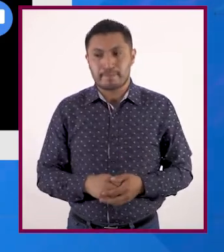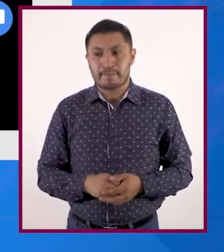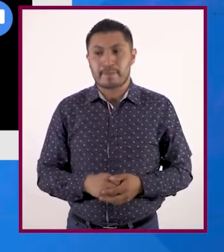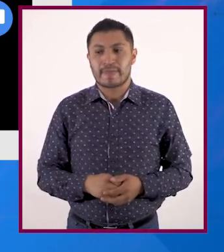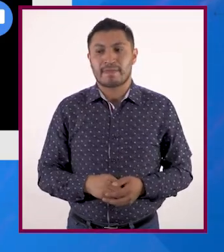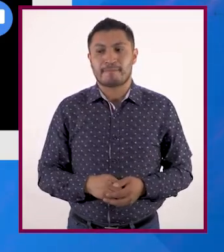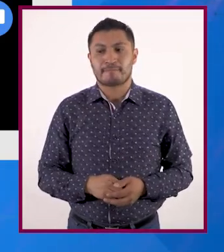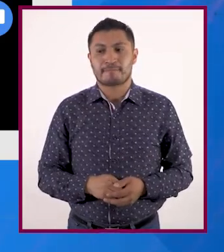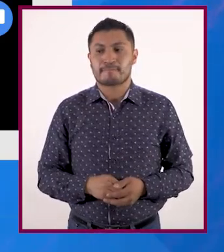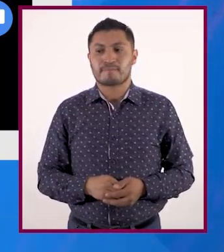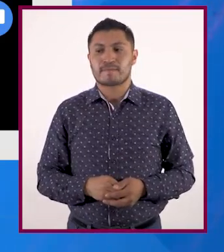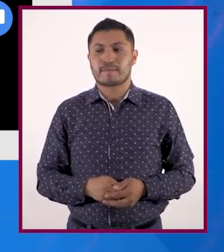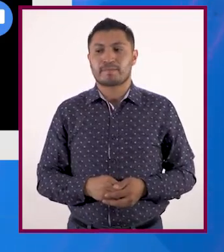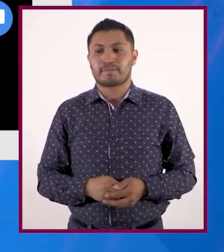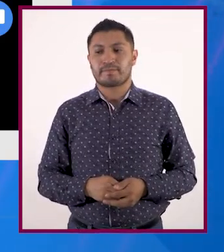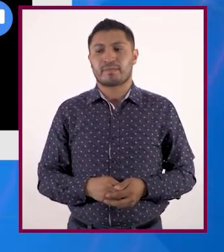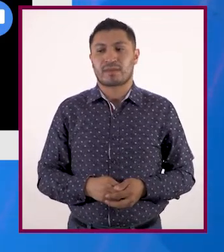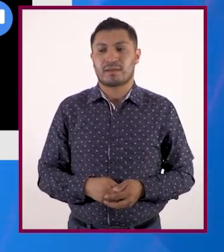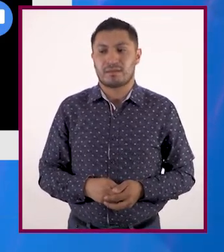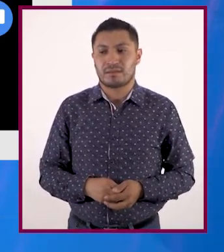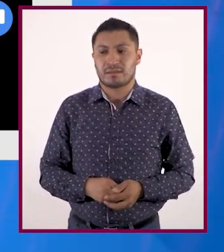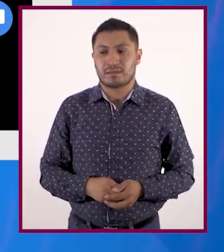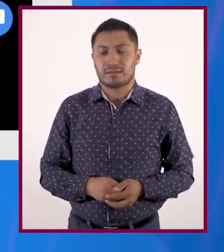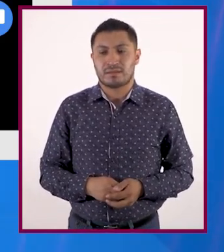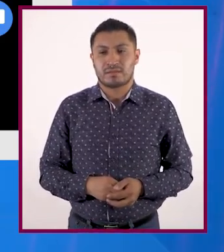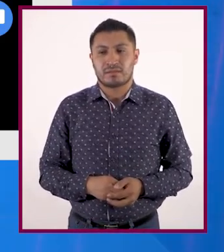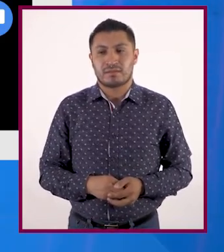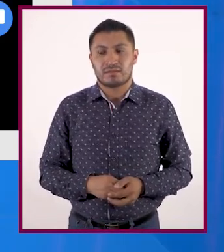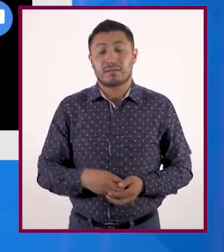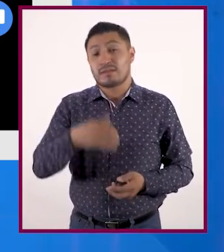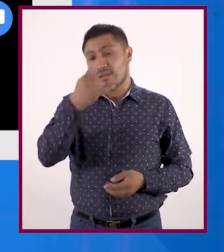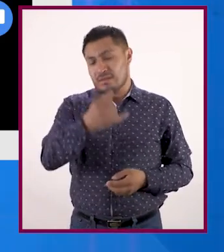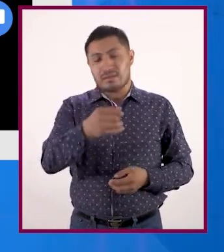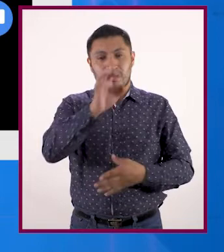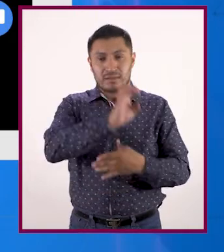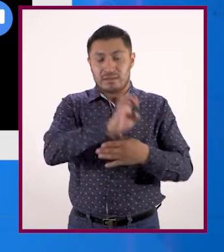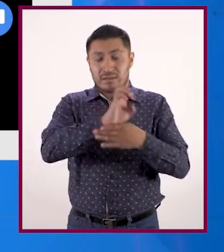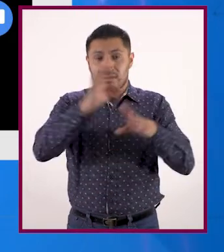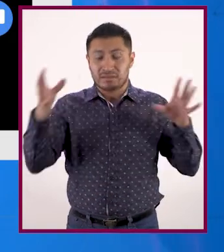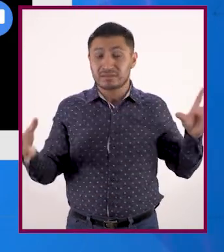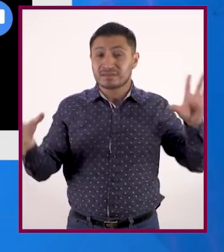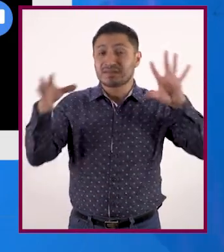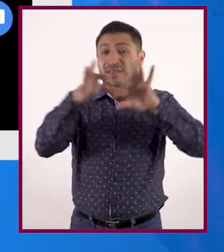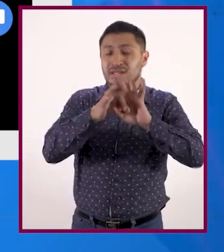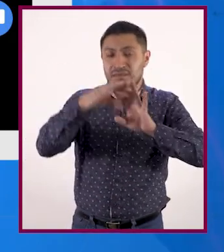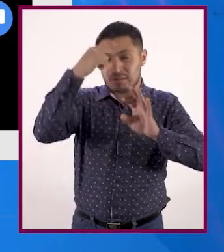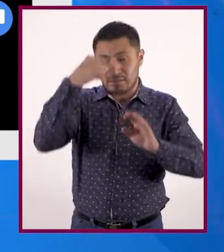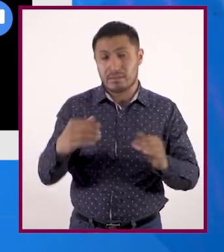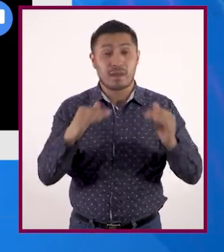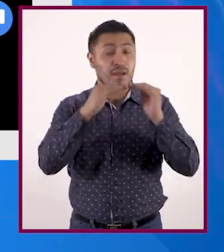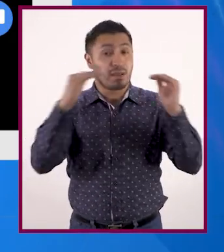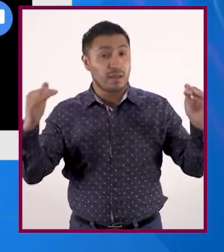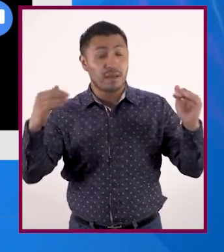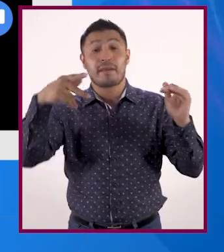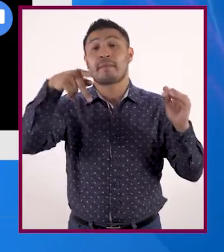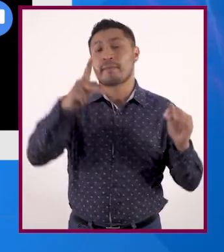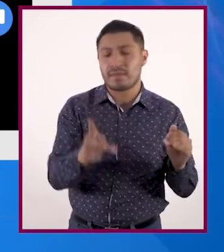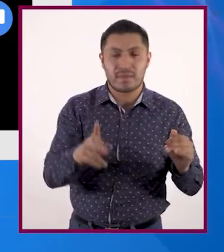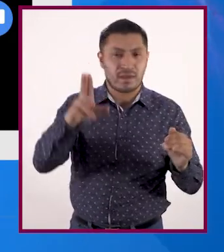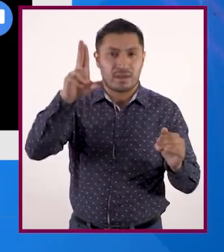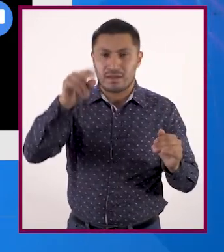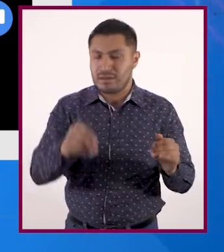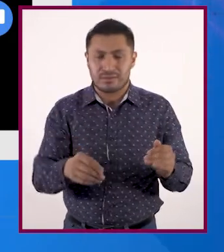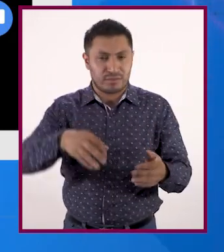o como la izquierda y que básicamente hacen una fusión de ambas para tener algo así como un equilibrio pero realmente no